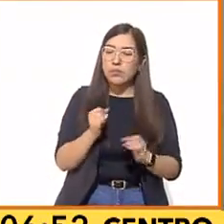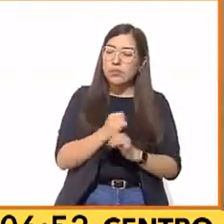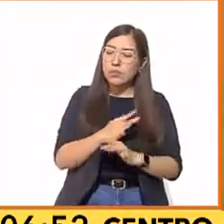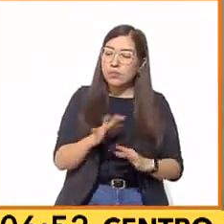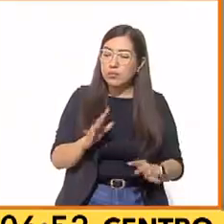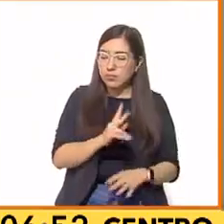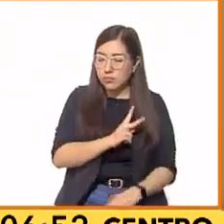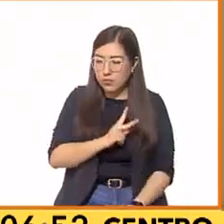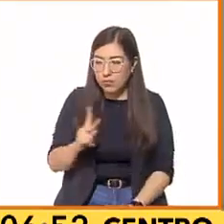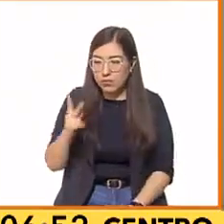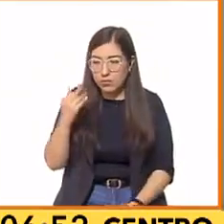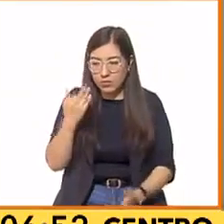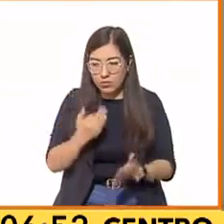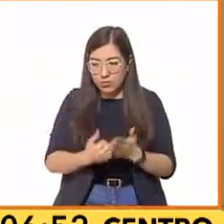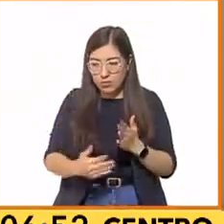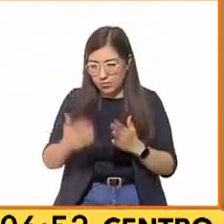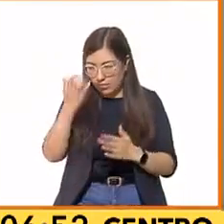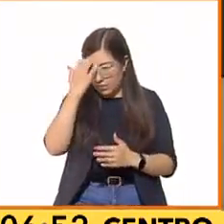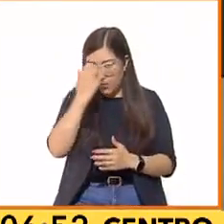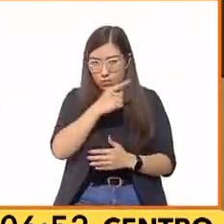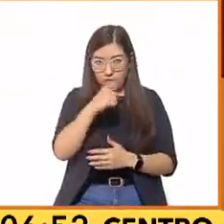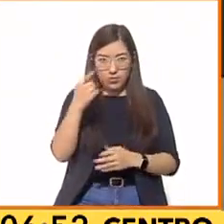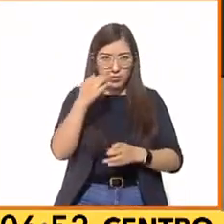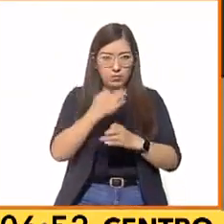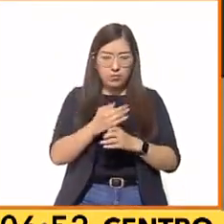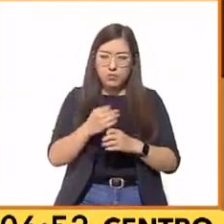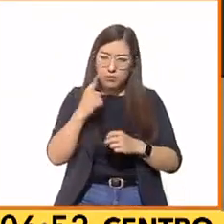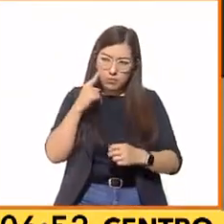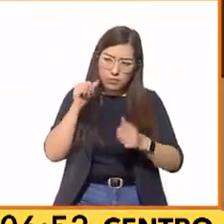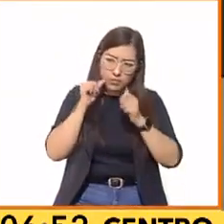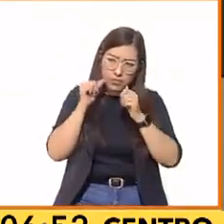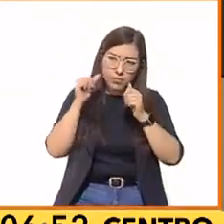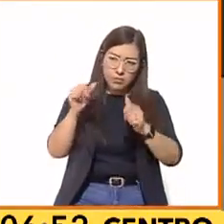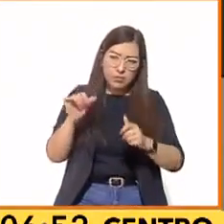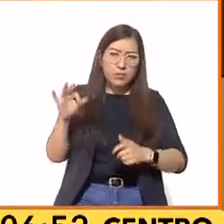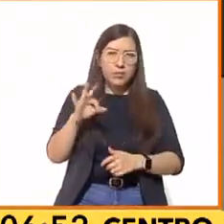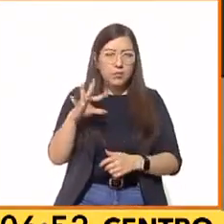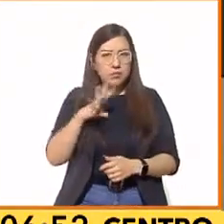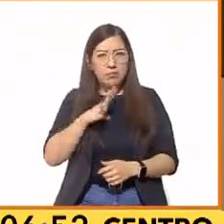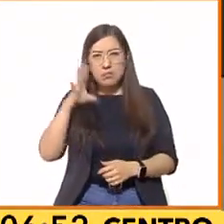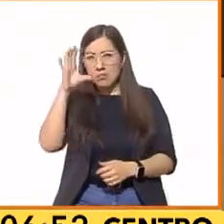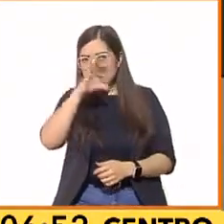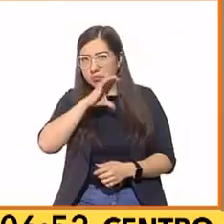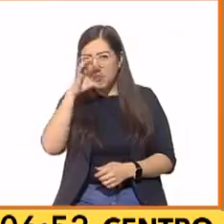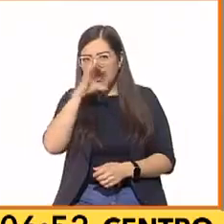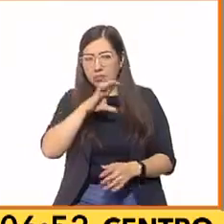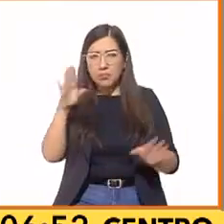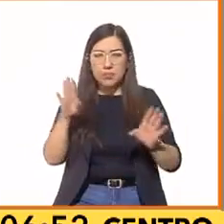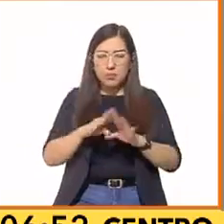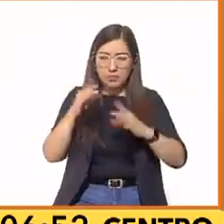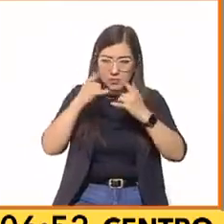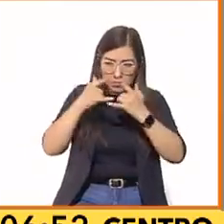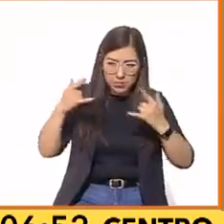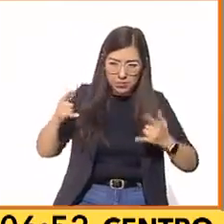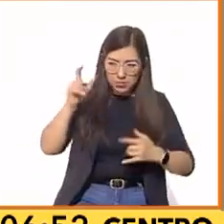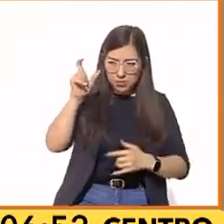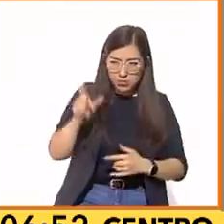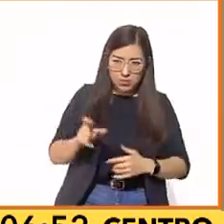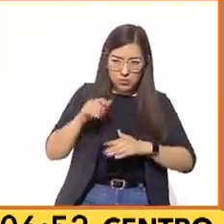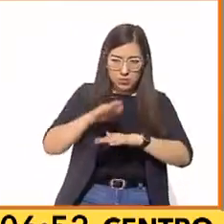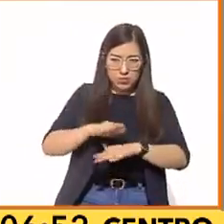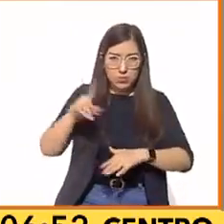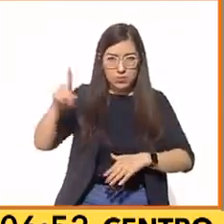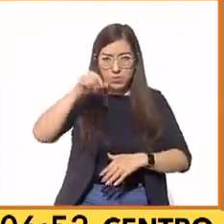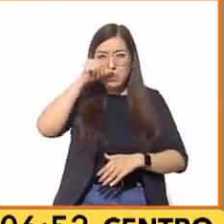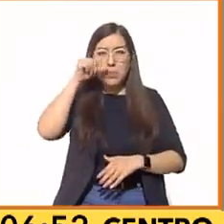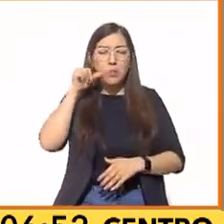saber y que hoy quien esté escuchando esta conversación contigo tenga curiosidad de echar un vistazo a la historia y a la vida de Benito Juárez? ¿Por